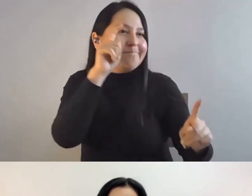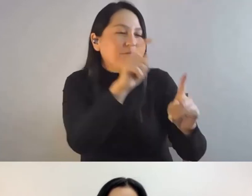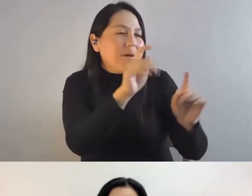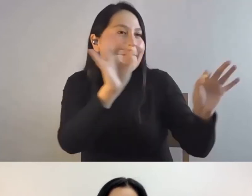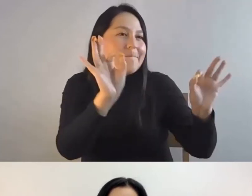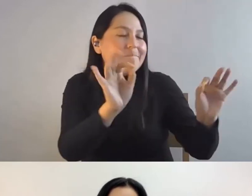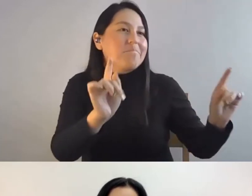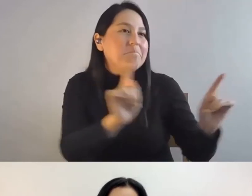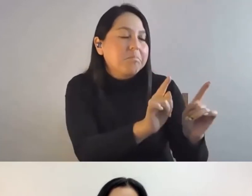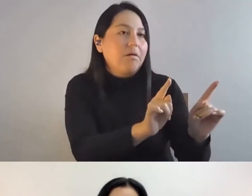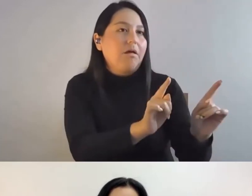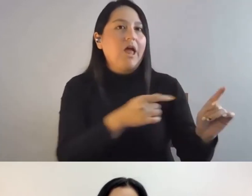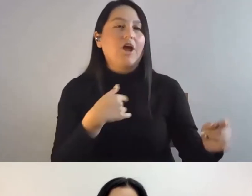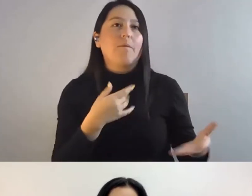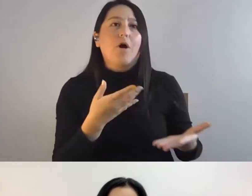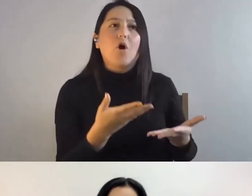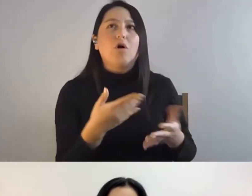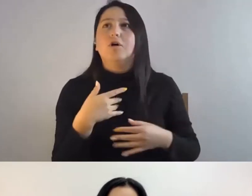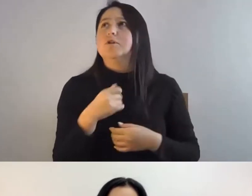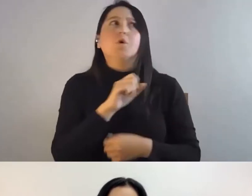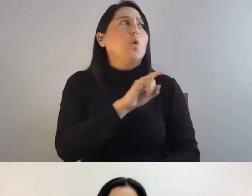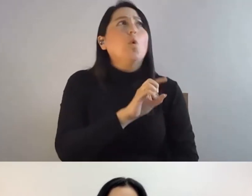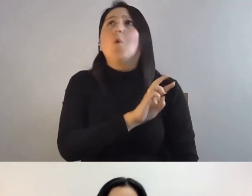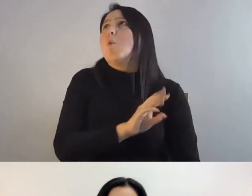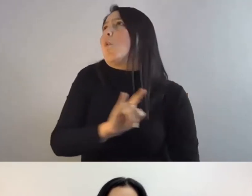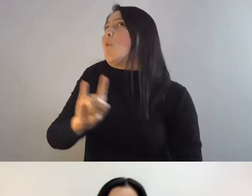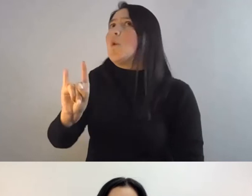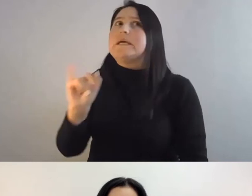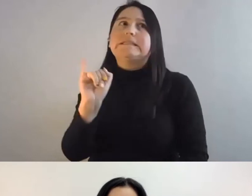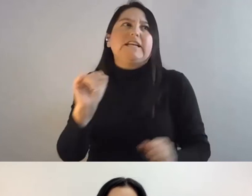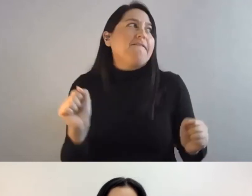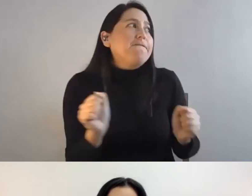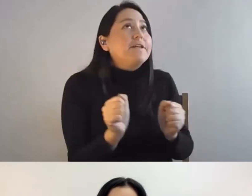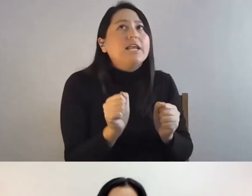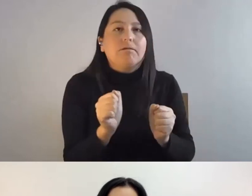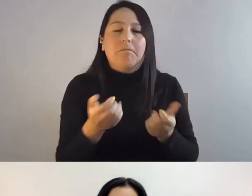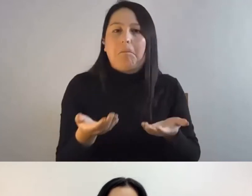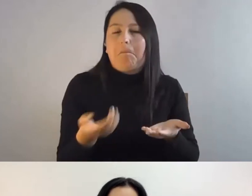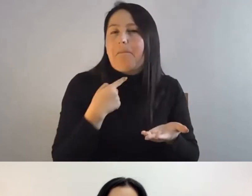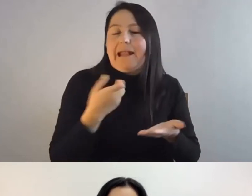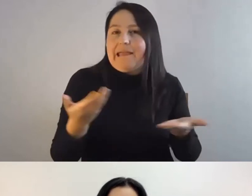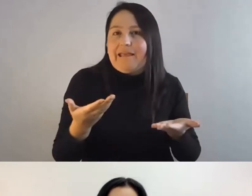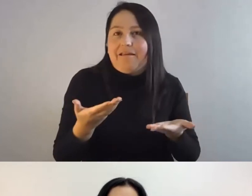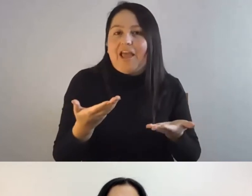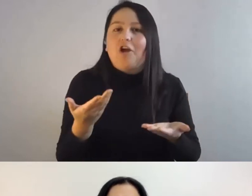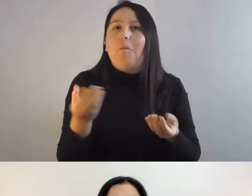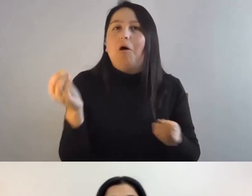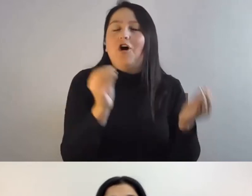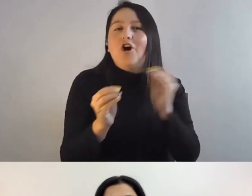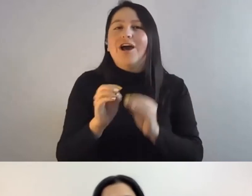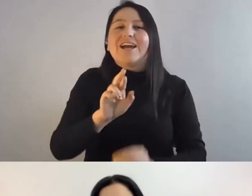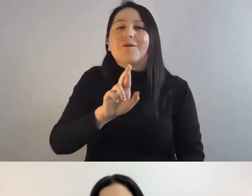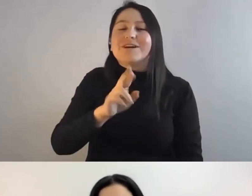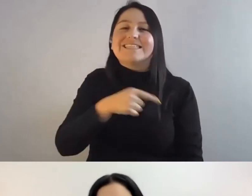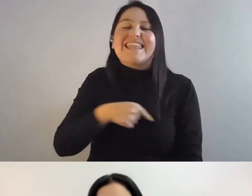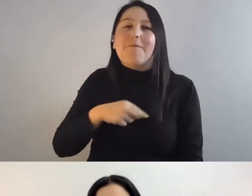otras cosas que decimos, como, oye, que hace frío, o no sé qué, cosas que son relleno en el fondo. Claro,